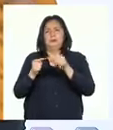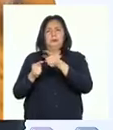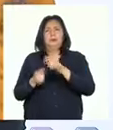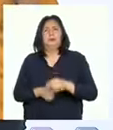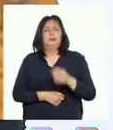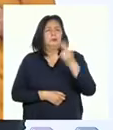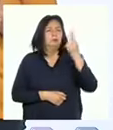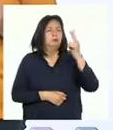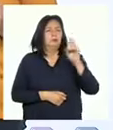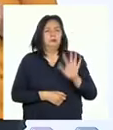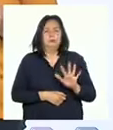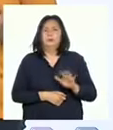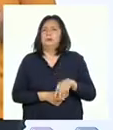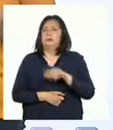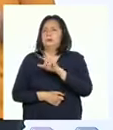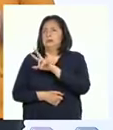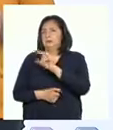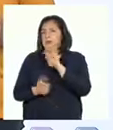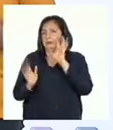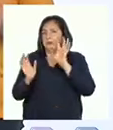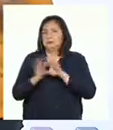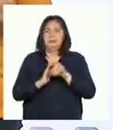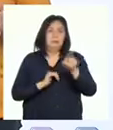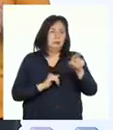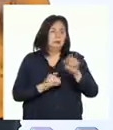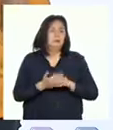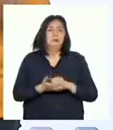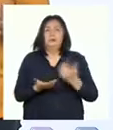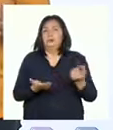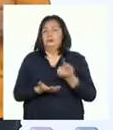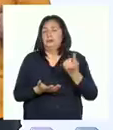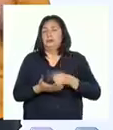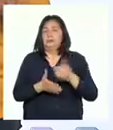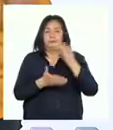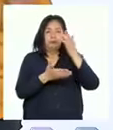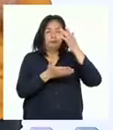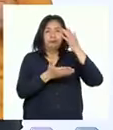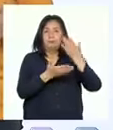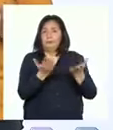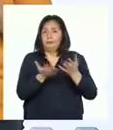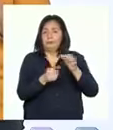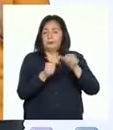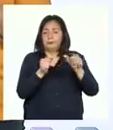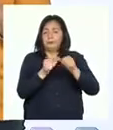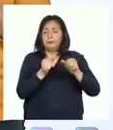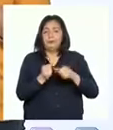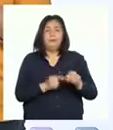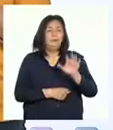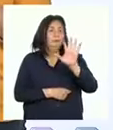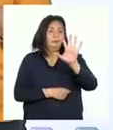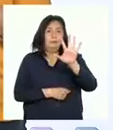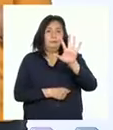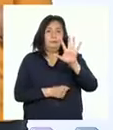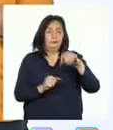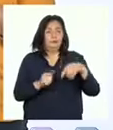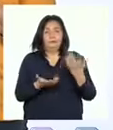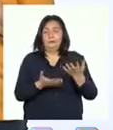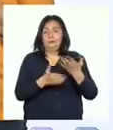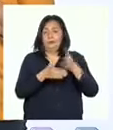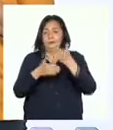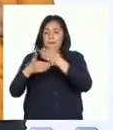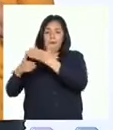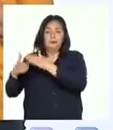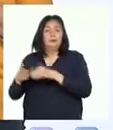los 2/5 de 30. Para ello, basta repartir el número en 5 partes